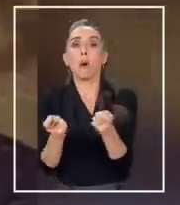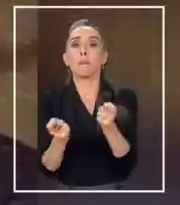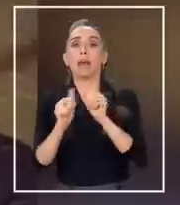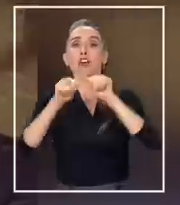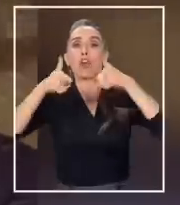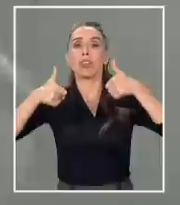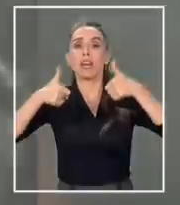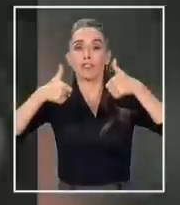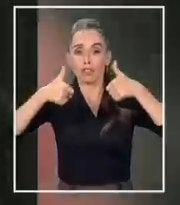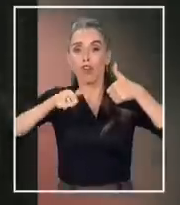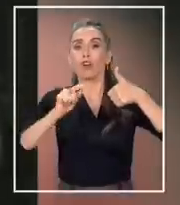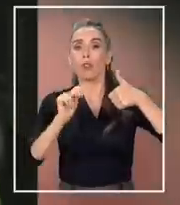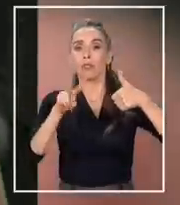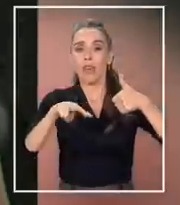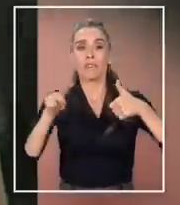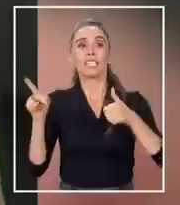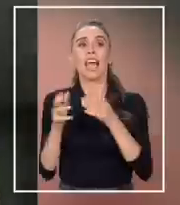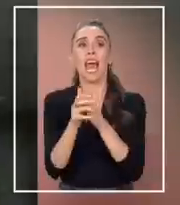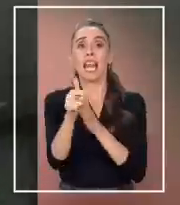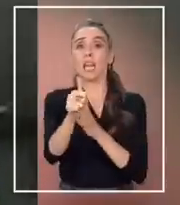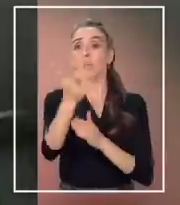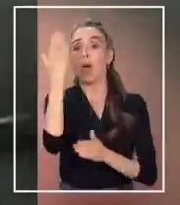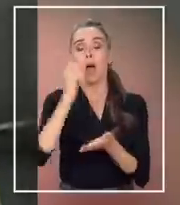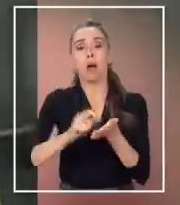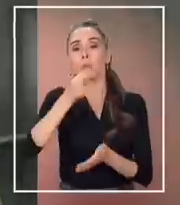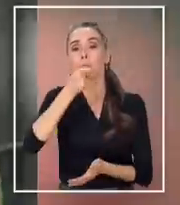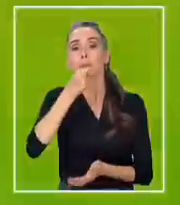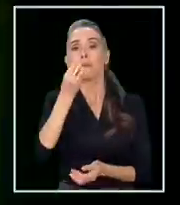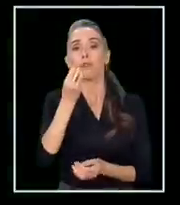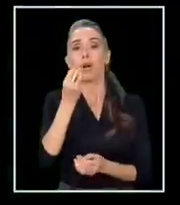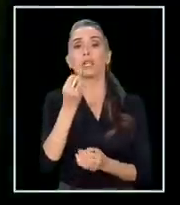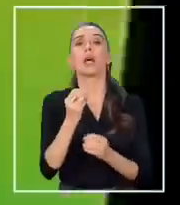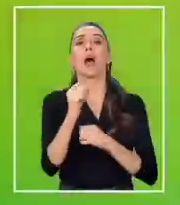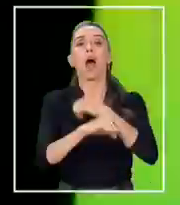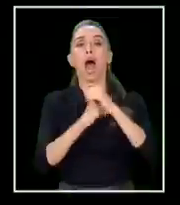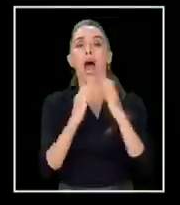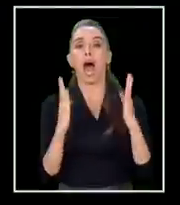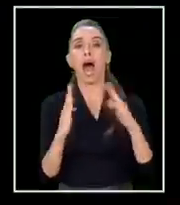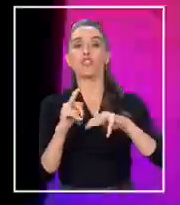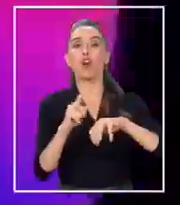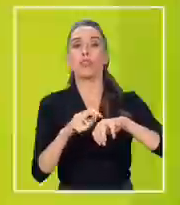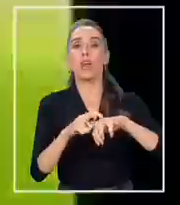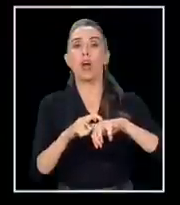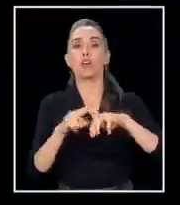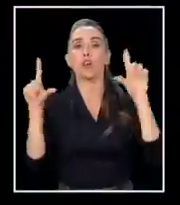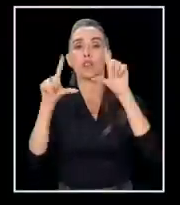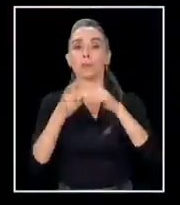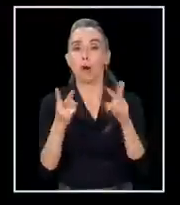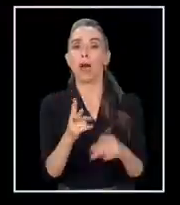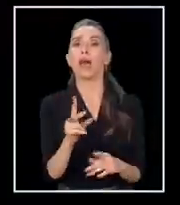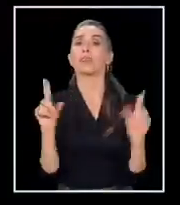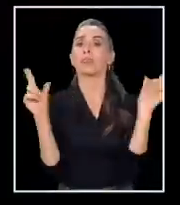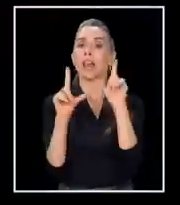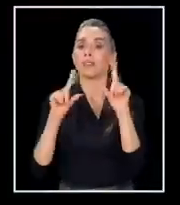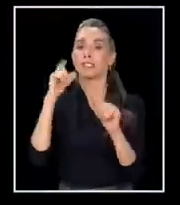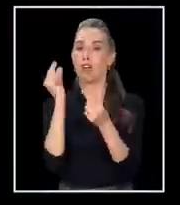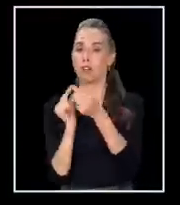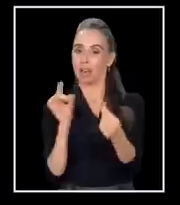los 90 comandó la época de oro de la televisión pública. Televisión Nacional de Chile presenta